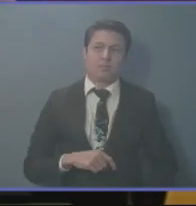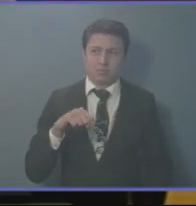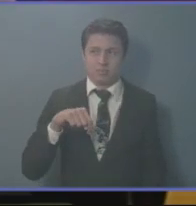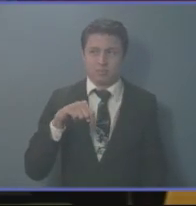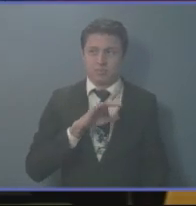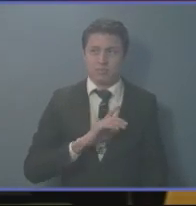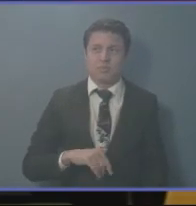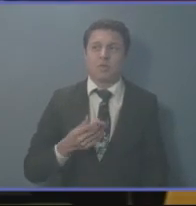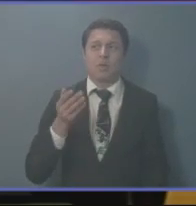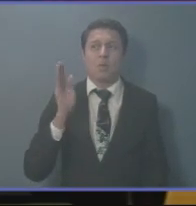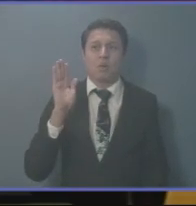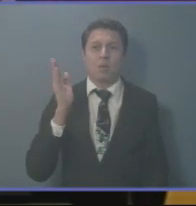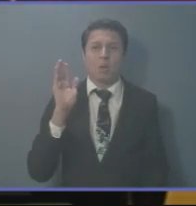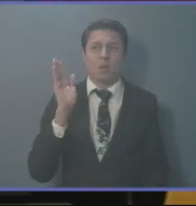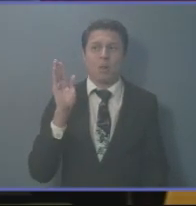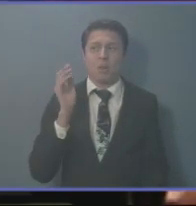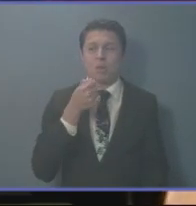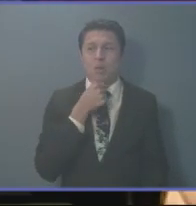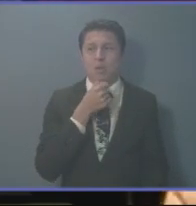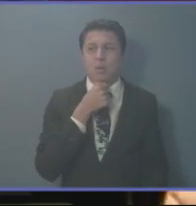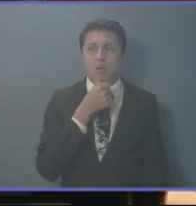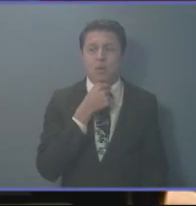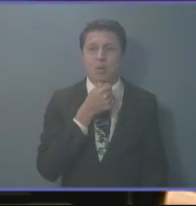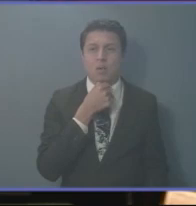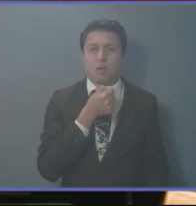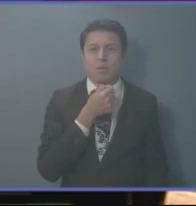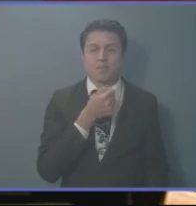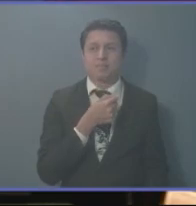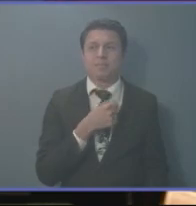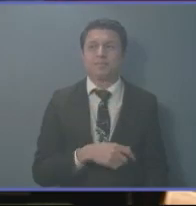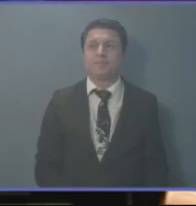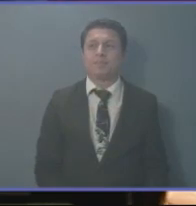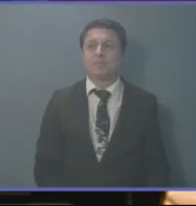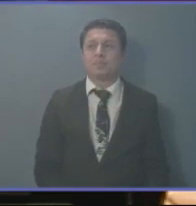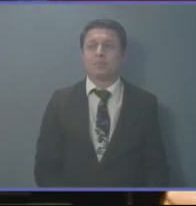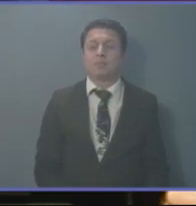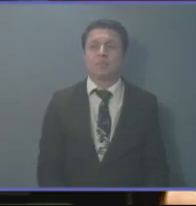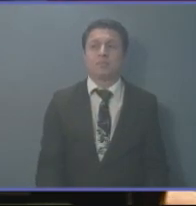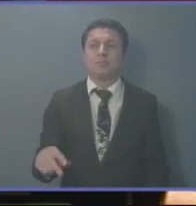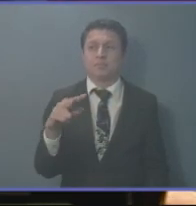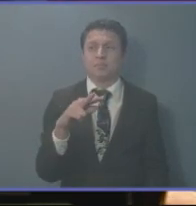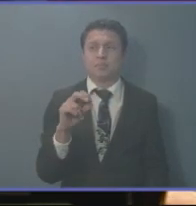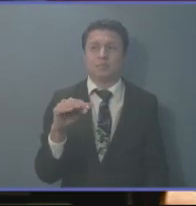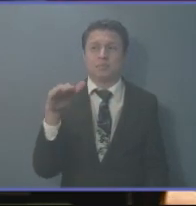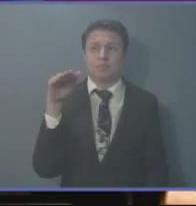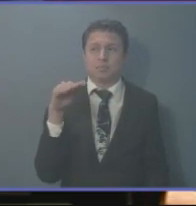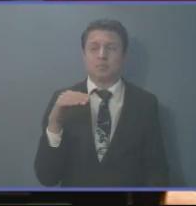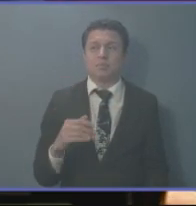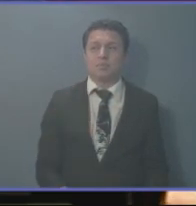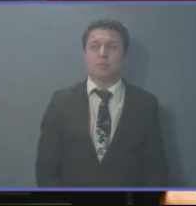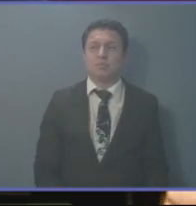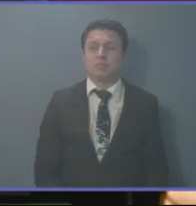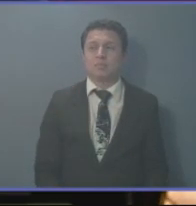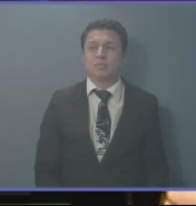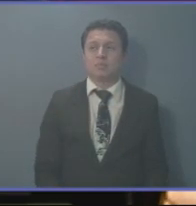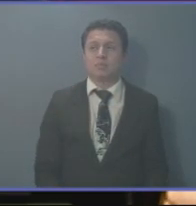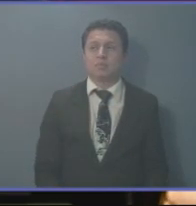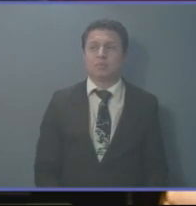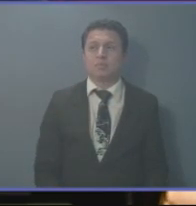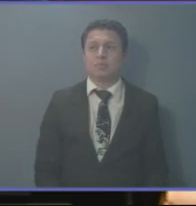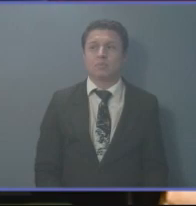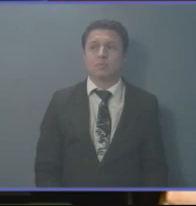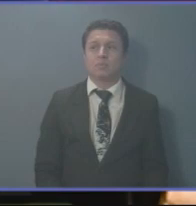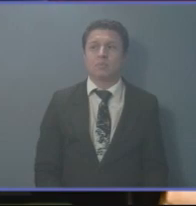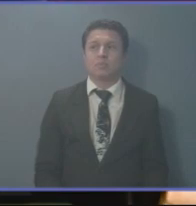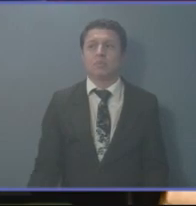país, hace 45 días, dio una cadena nacional. El 20 de marzo salió junto al